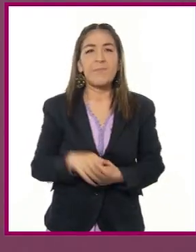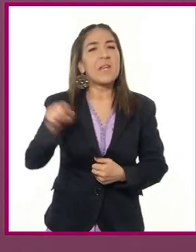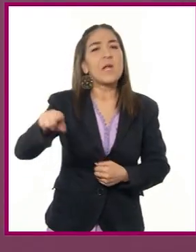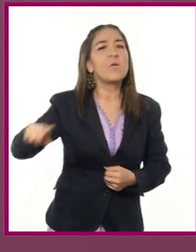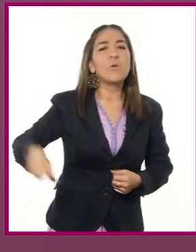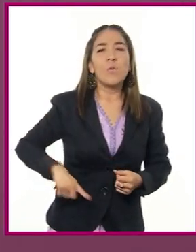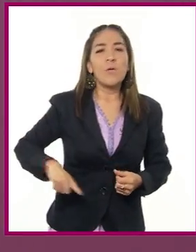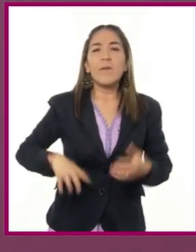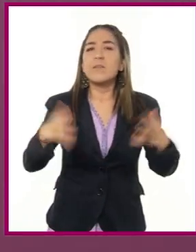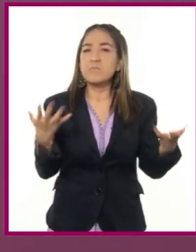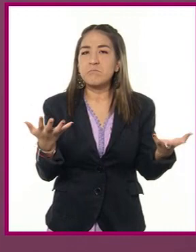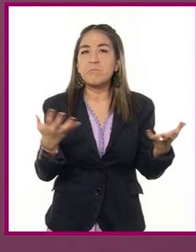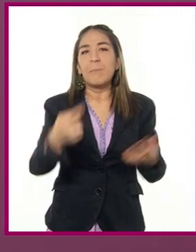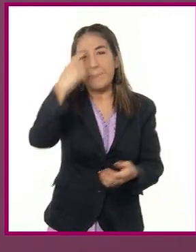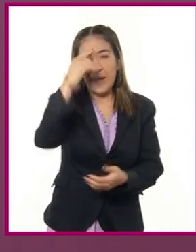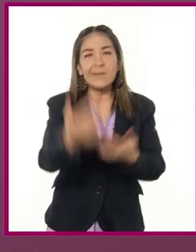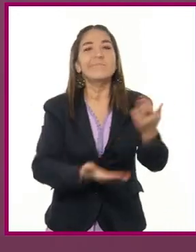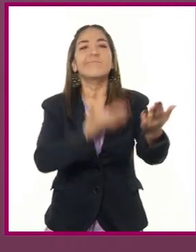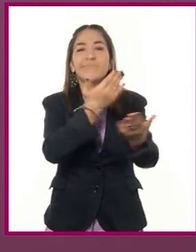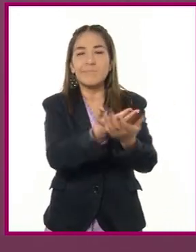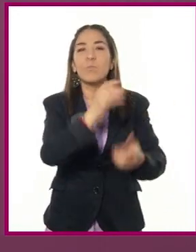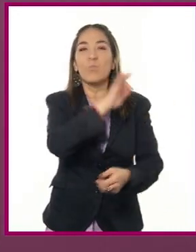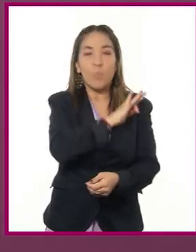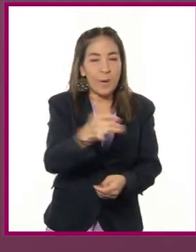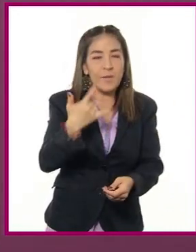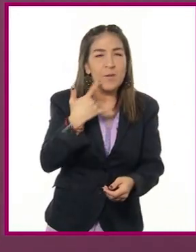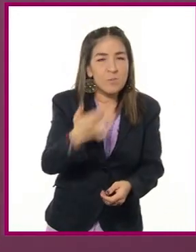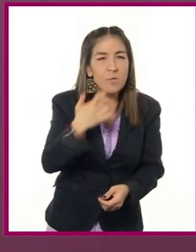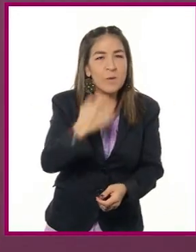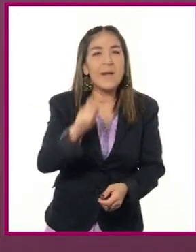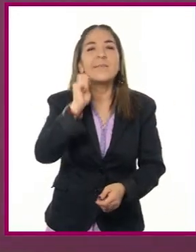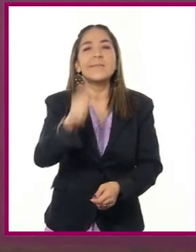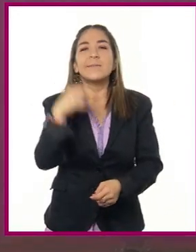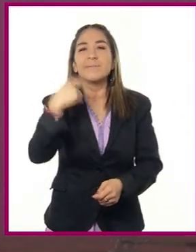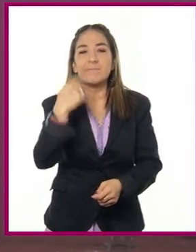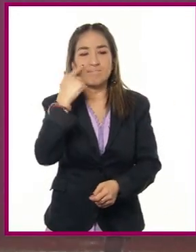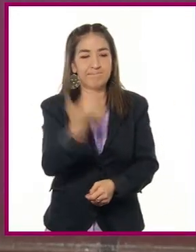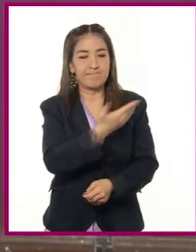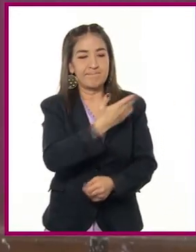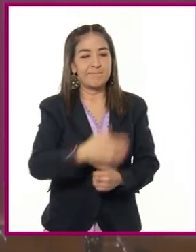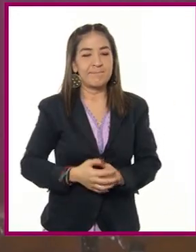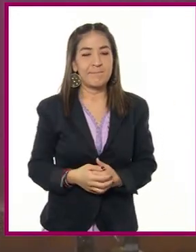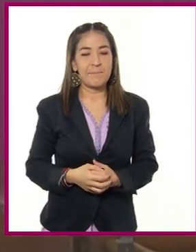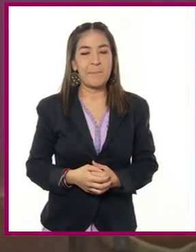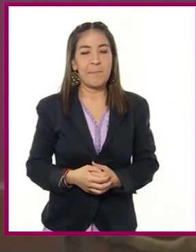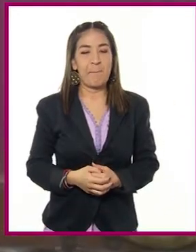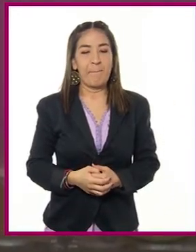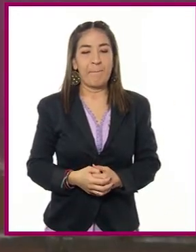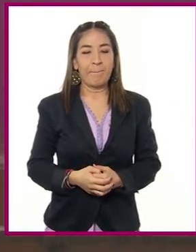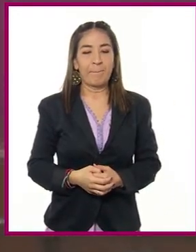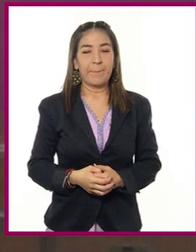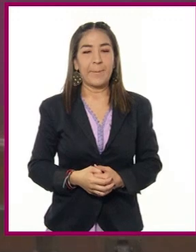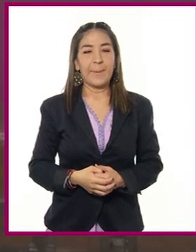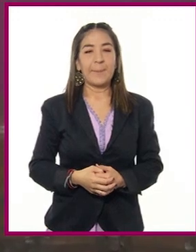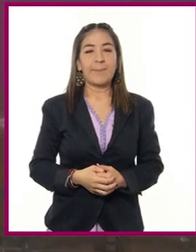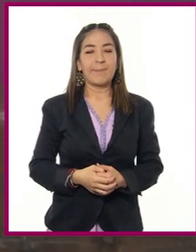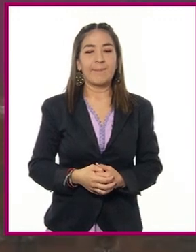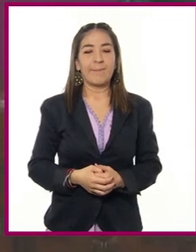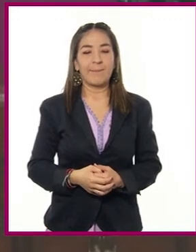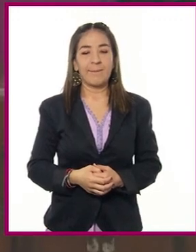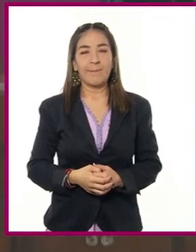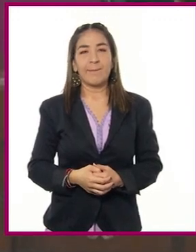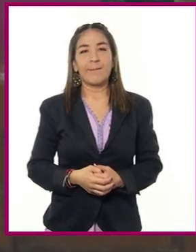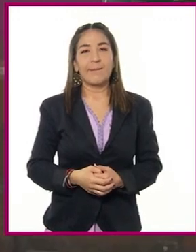gobierno propuso medidas para lograrlo mediante una estrategia que se llamó estrategia financiera de medio plazo, Medium